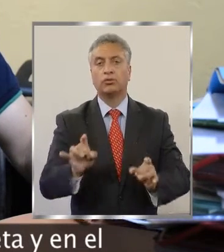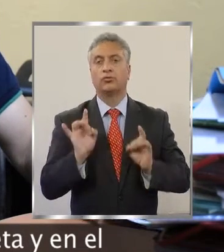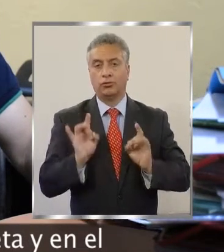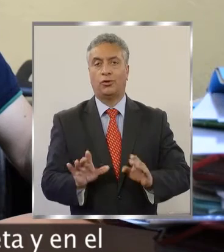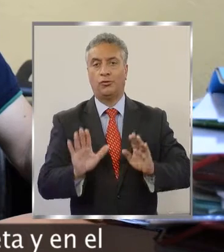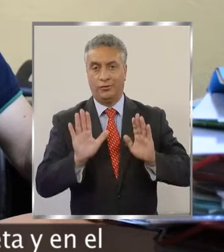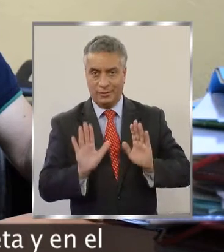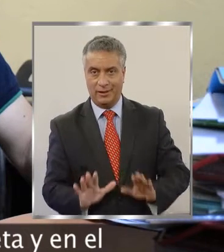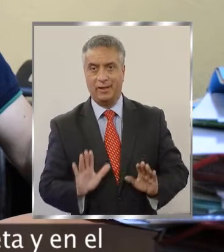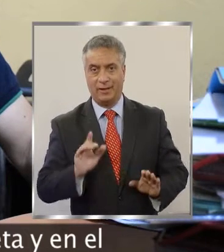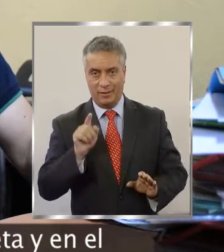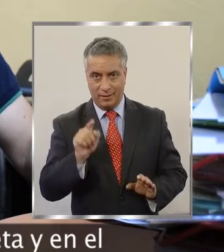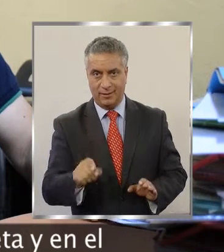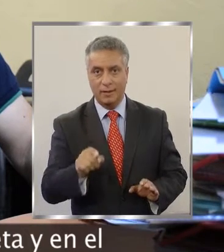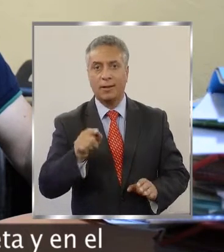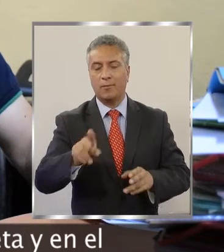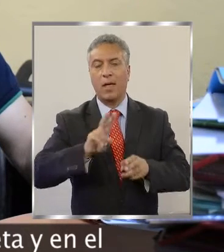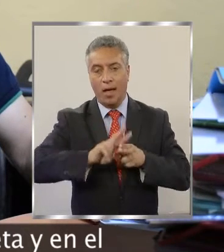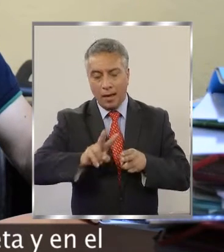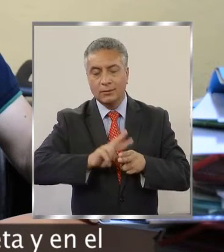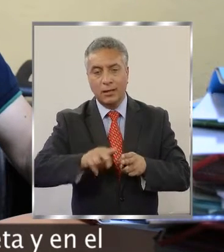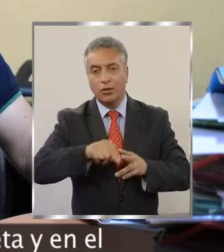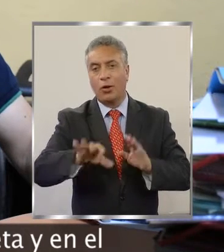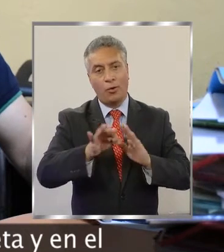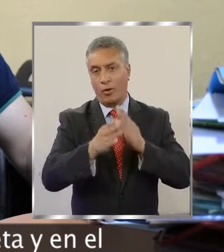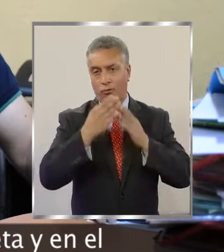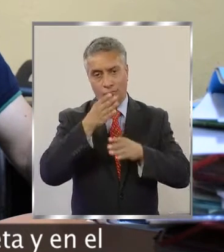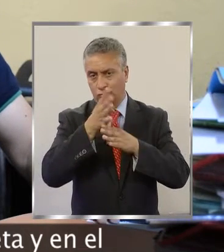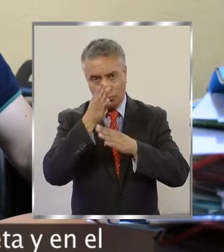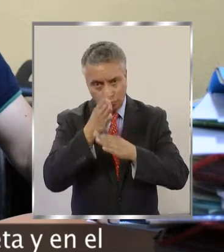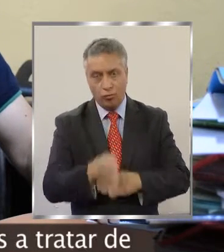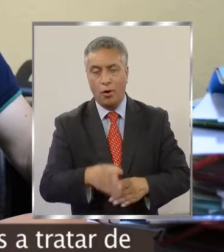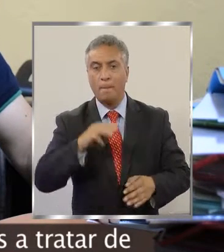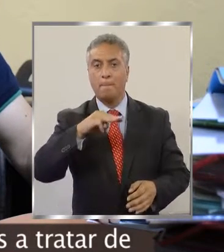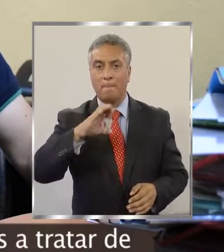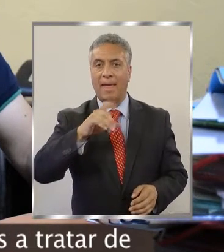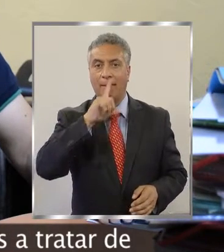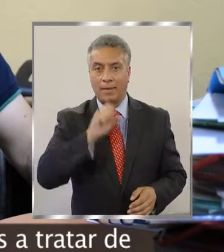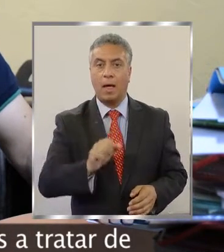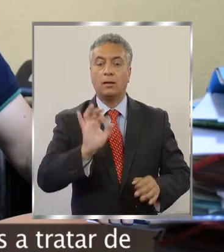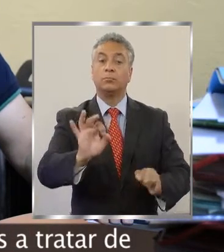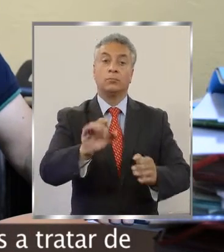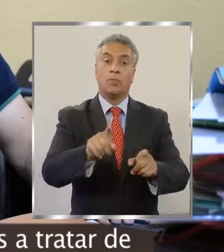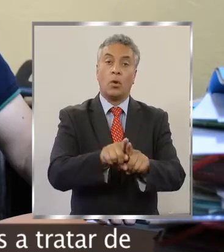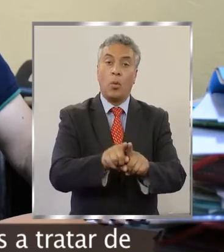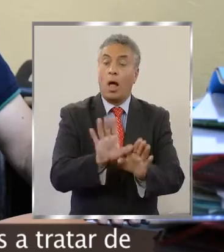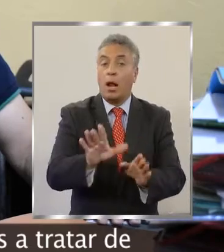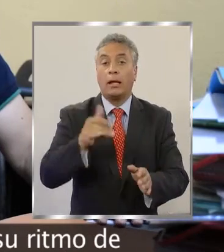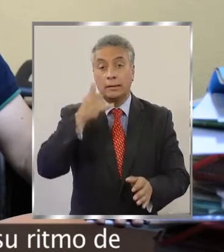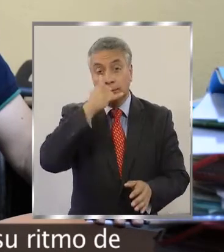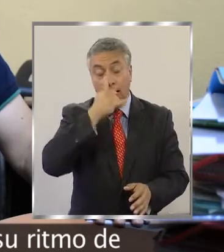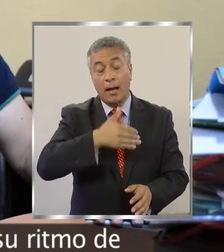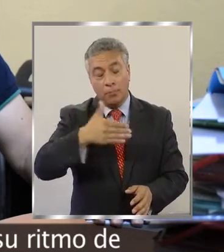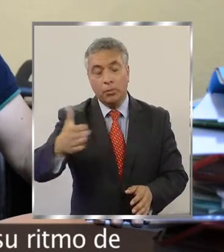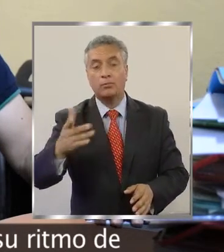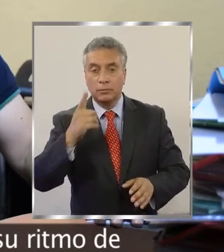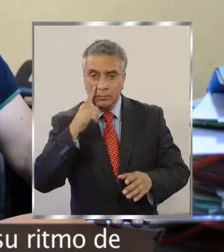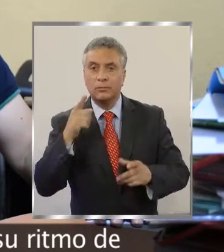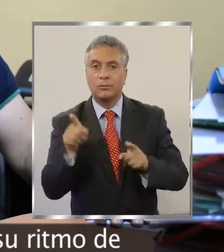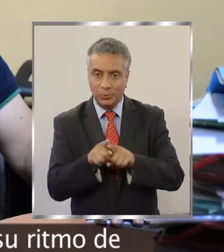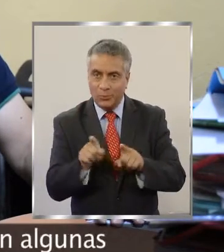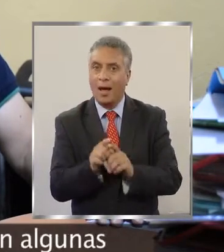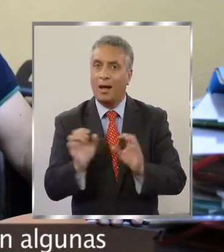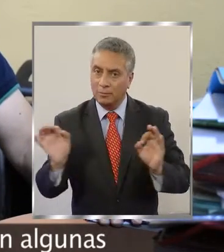haciendo como meta. Y en el tiempo, claro, nosotros vamos a tratar de que ellos vayan